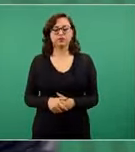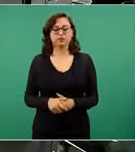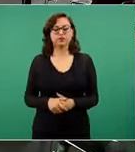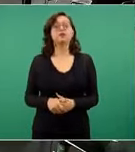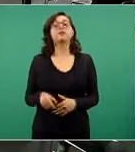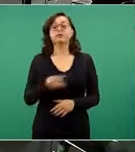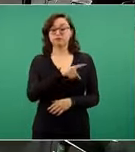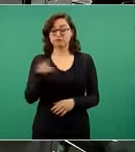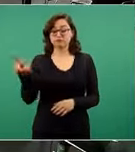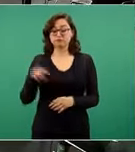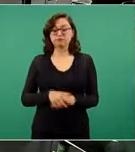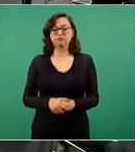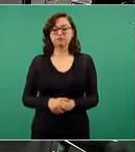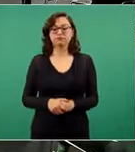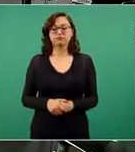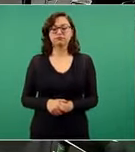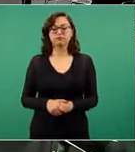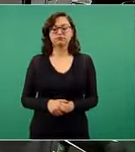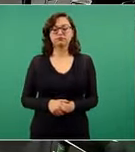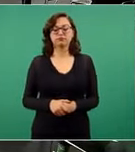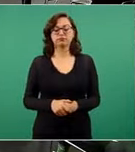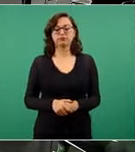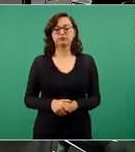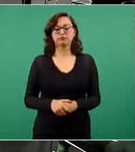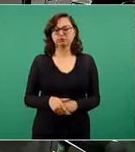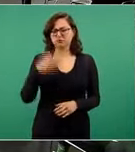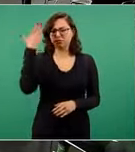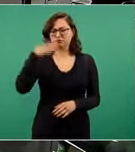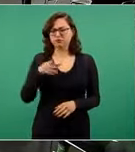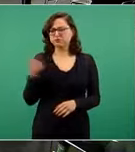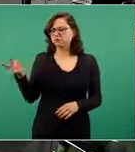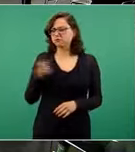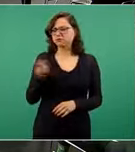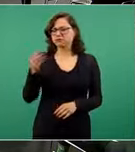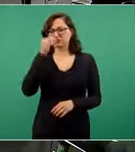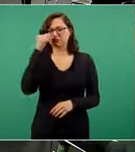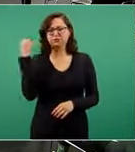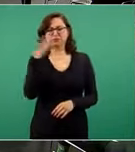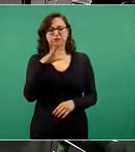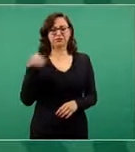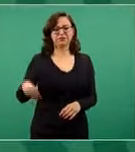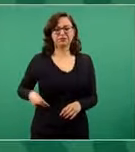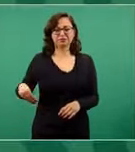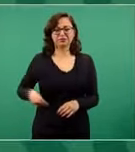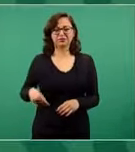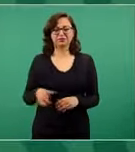Adivinen, ¿a quién le echan la culpa? Ya sabe quién.